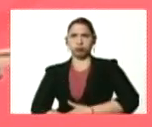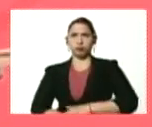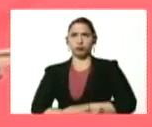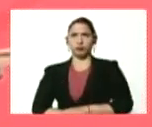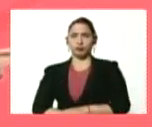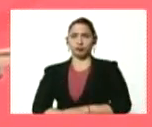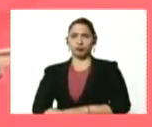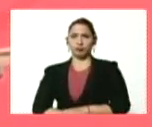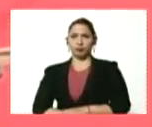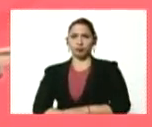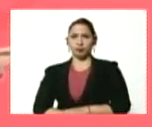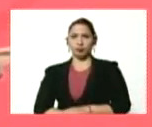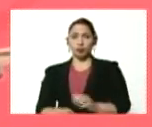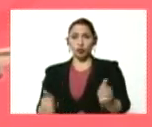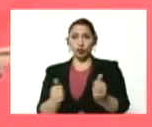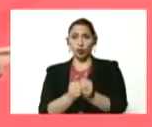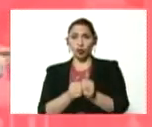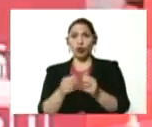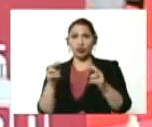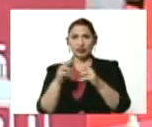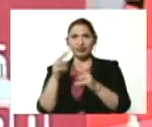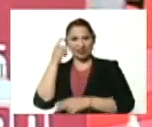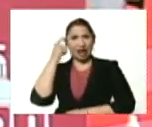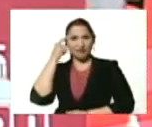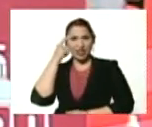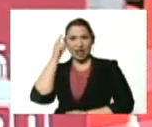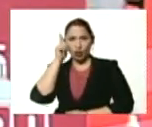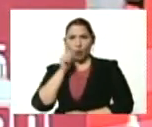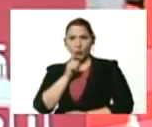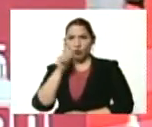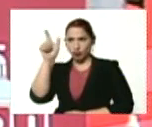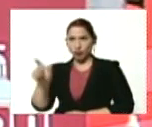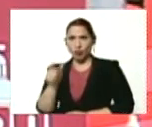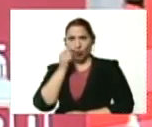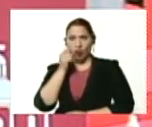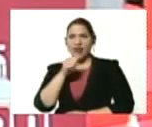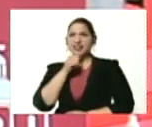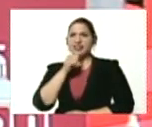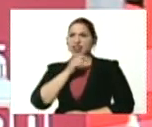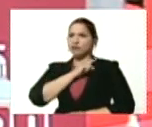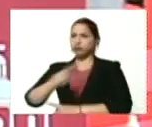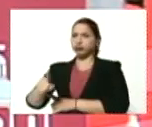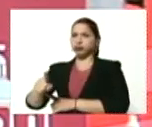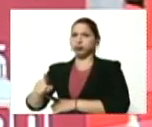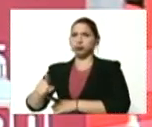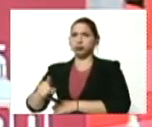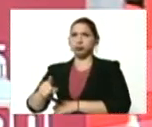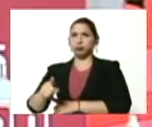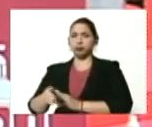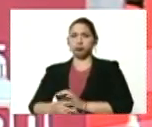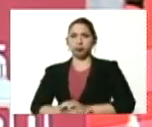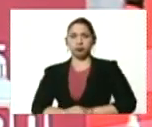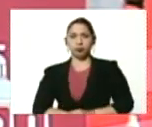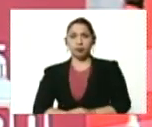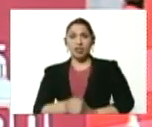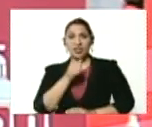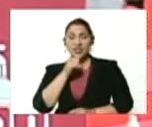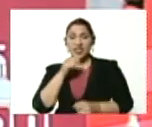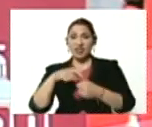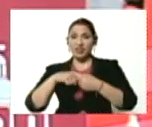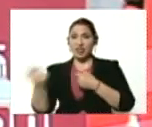Con el conocimiento de Leopoldo López, que fue quien dio la orden de que quien